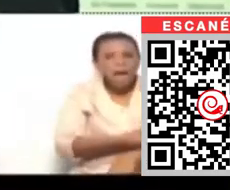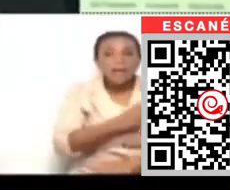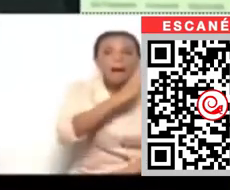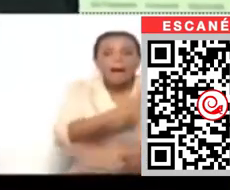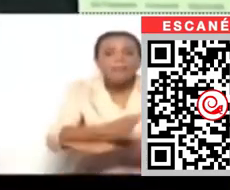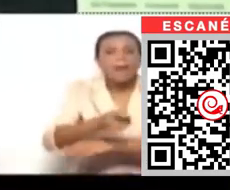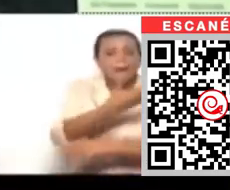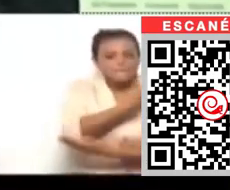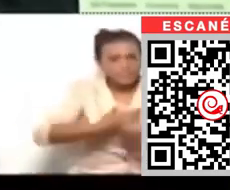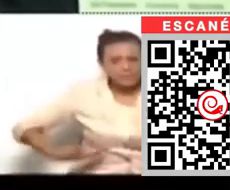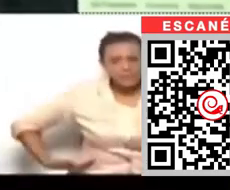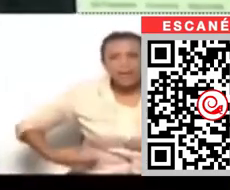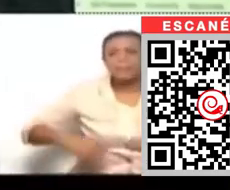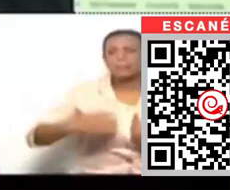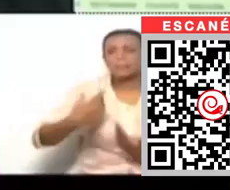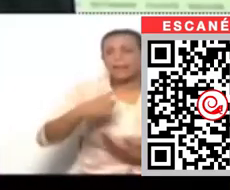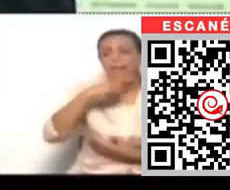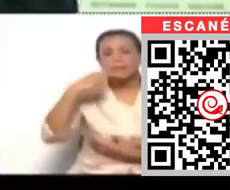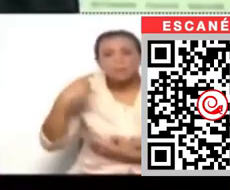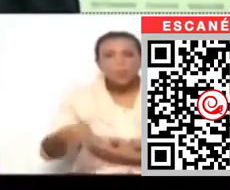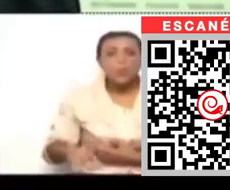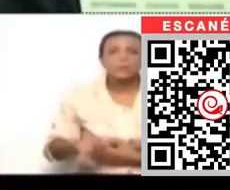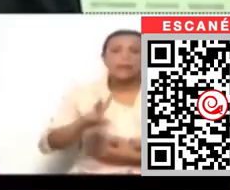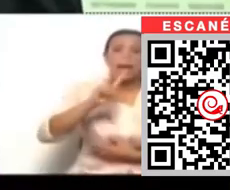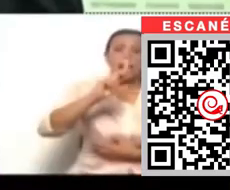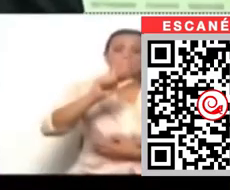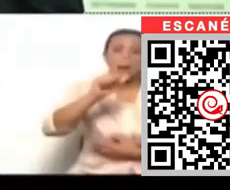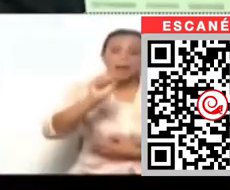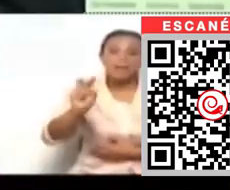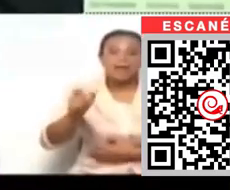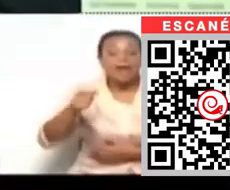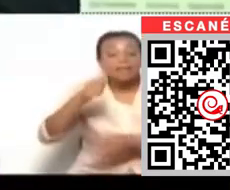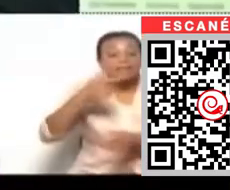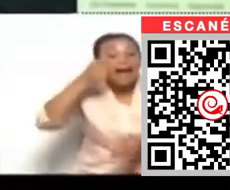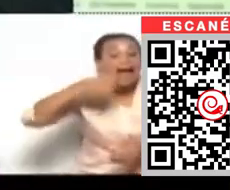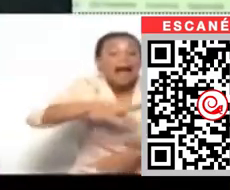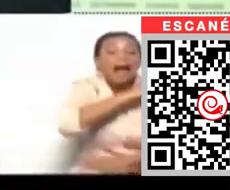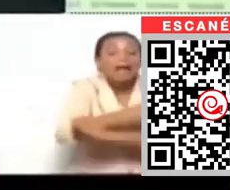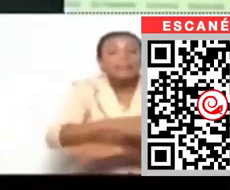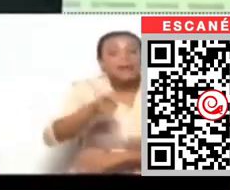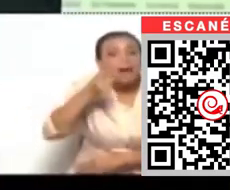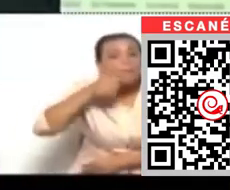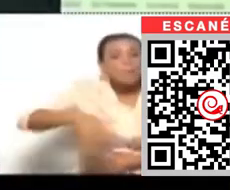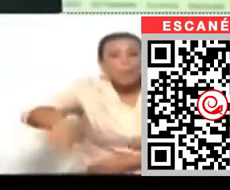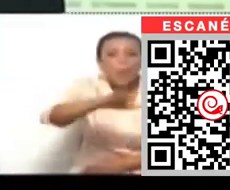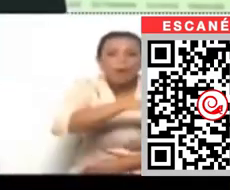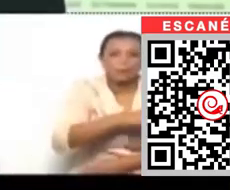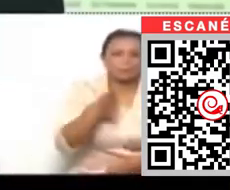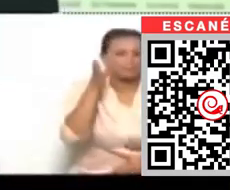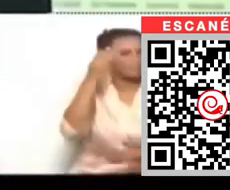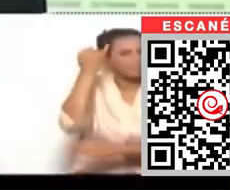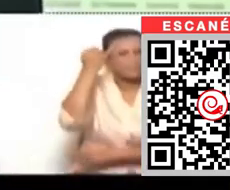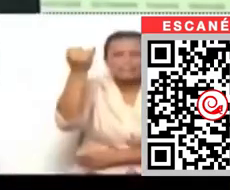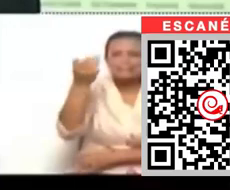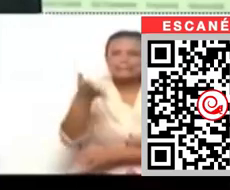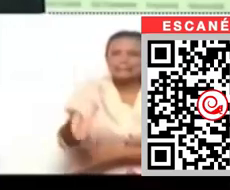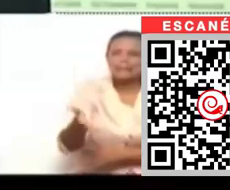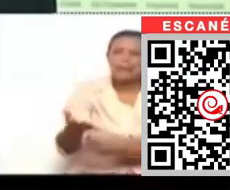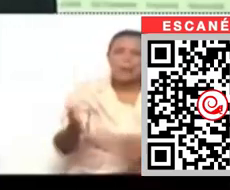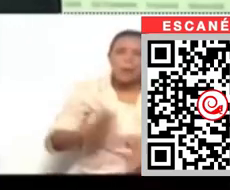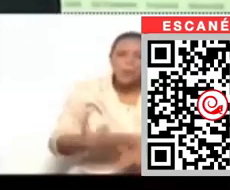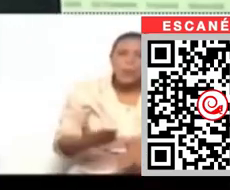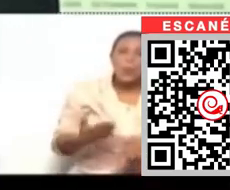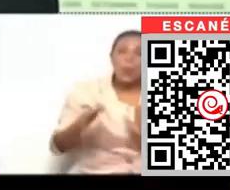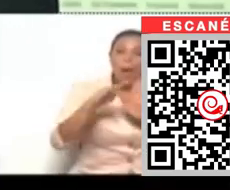al presidente, en realidad castigar a todo el pueblo ruso con su elección, y es como sabemos muy bien, con